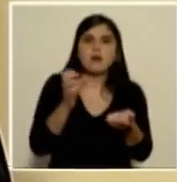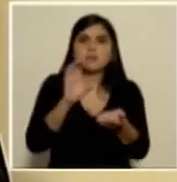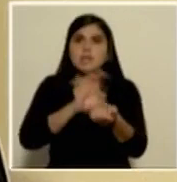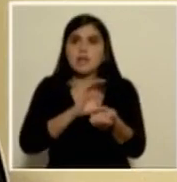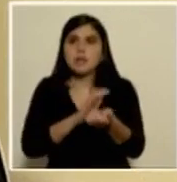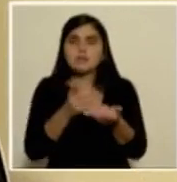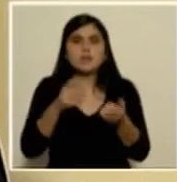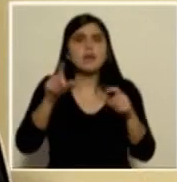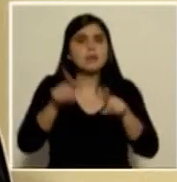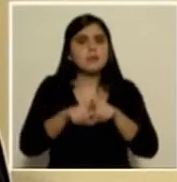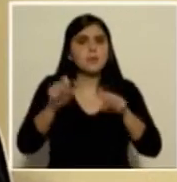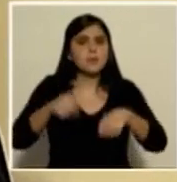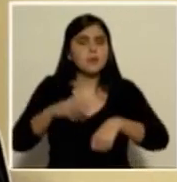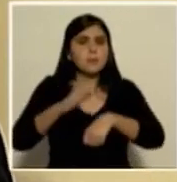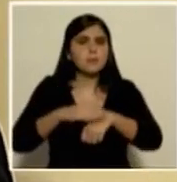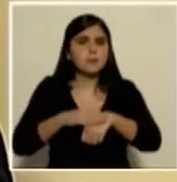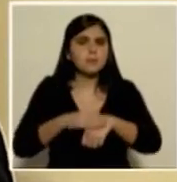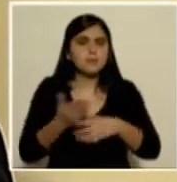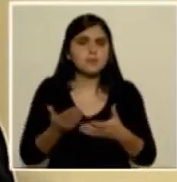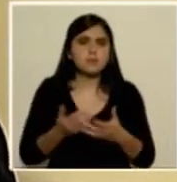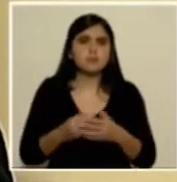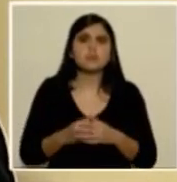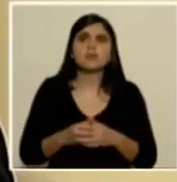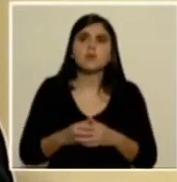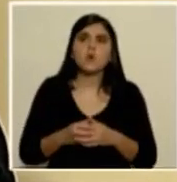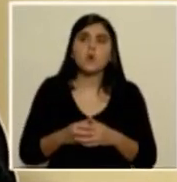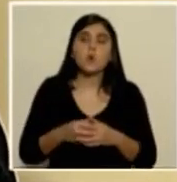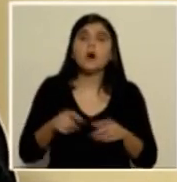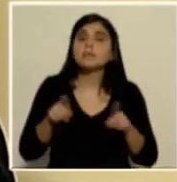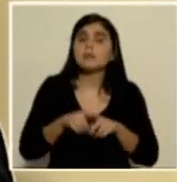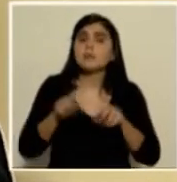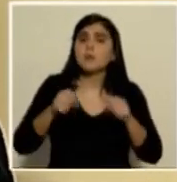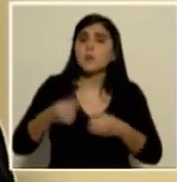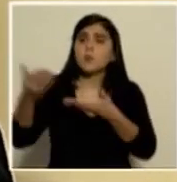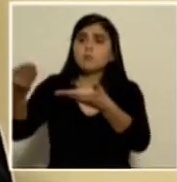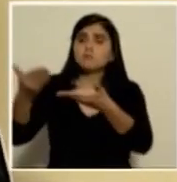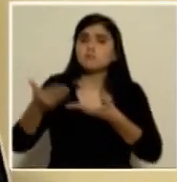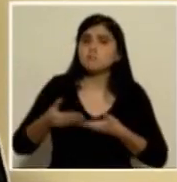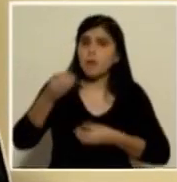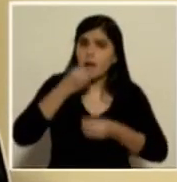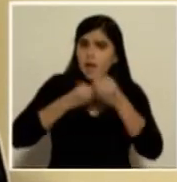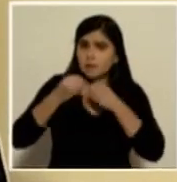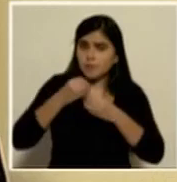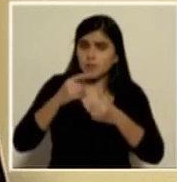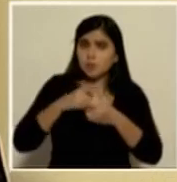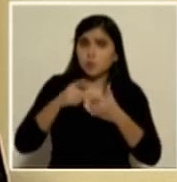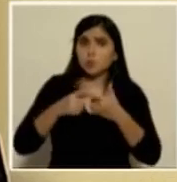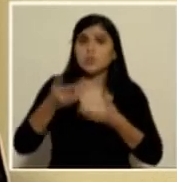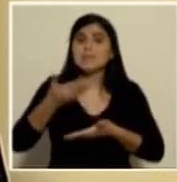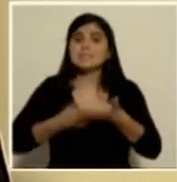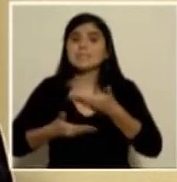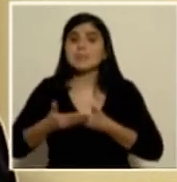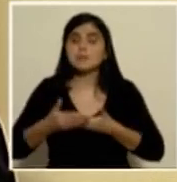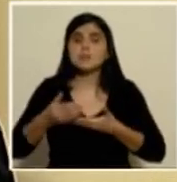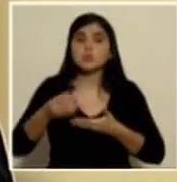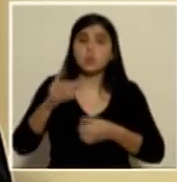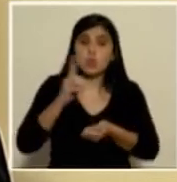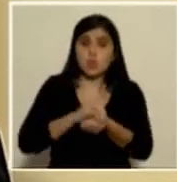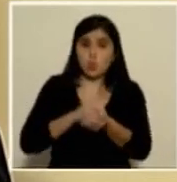la entrega a domicilio de alimentos, de servicios de veterinaria, servicios de salud y también de los servicios